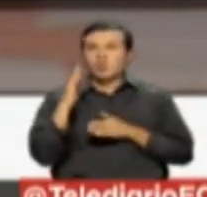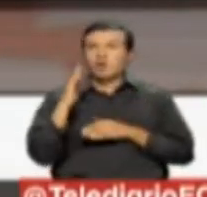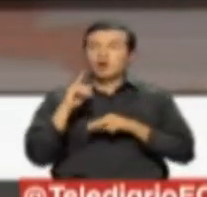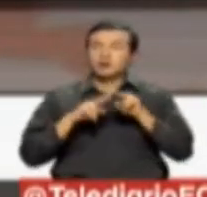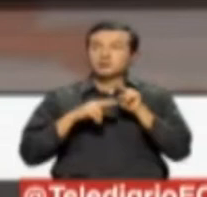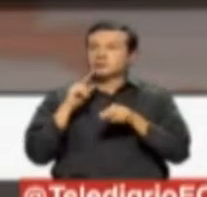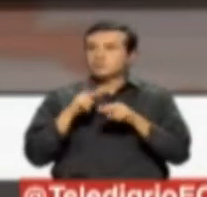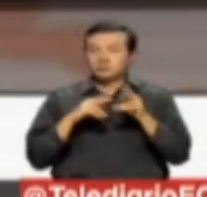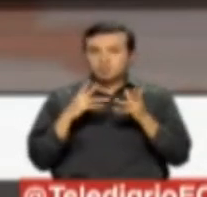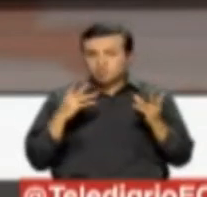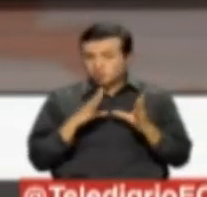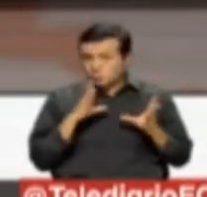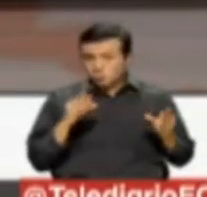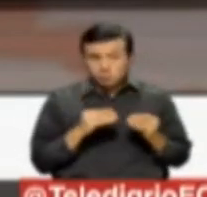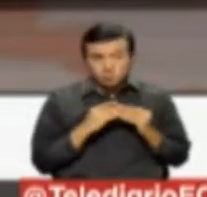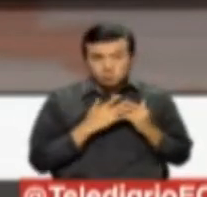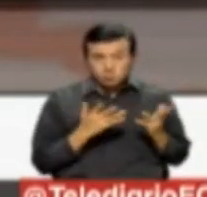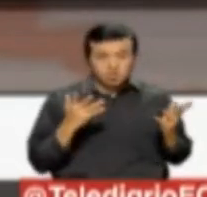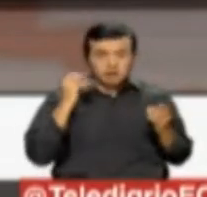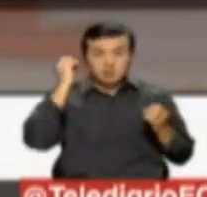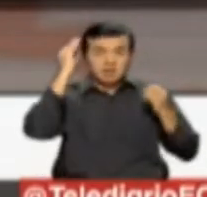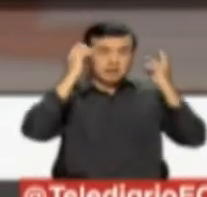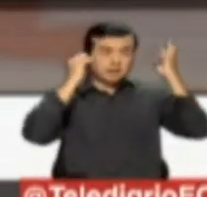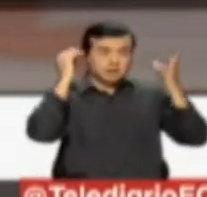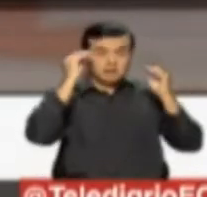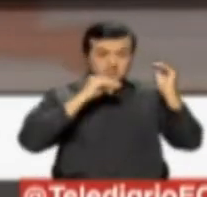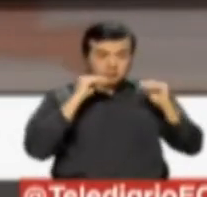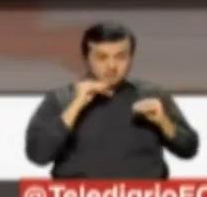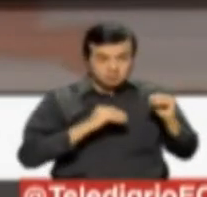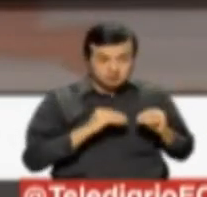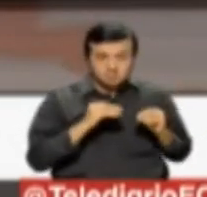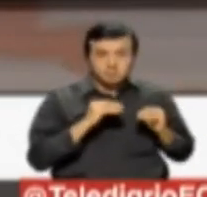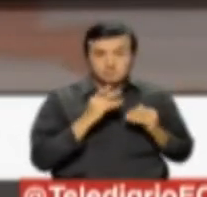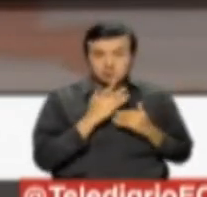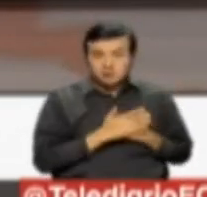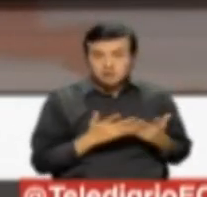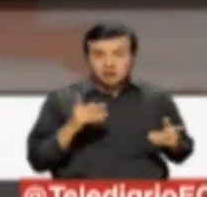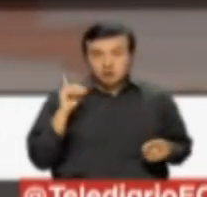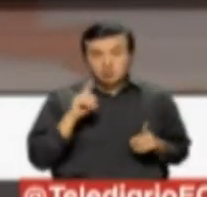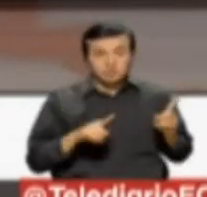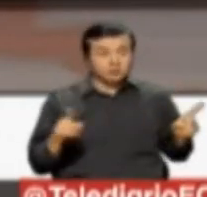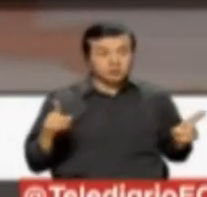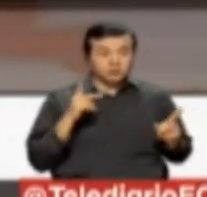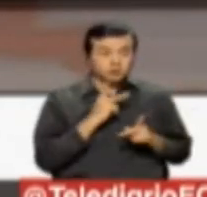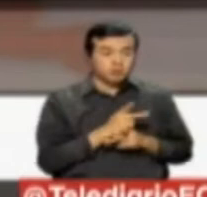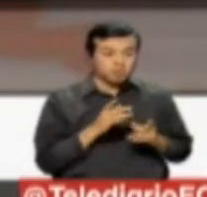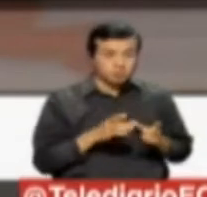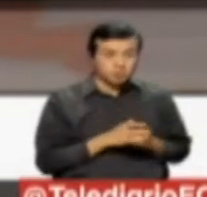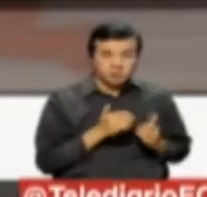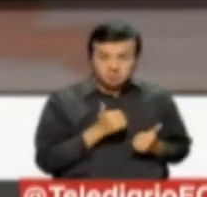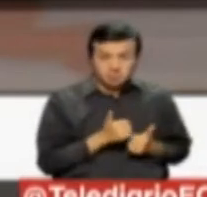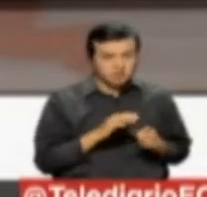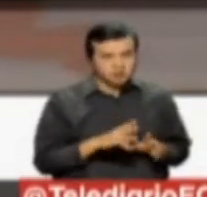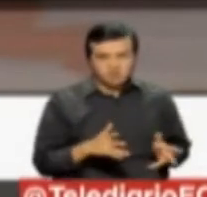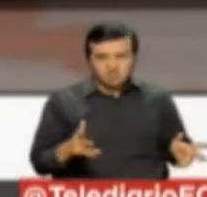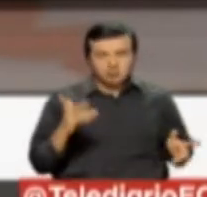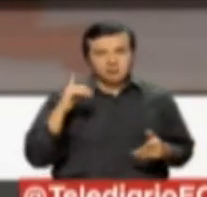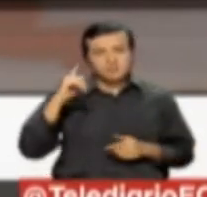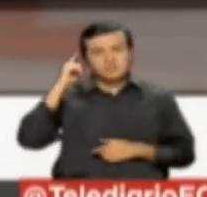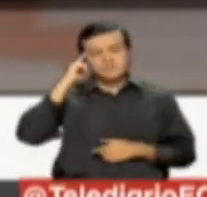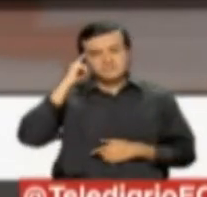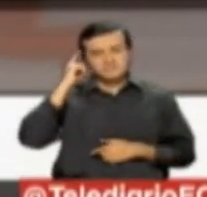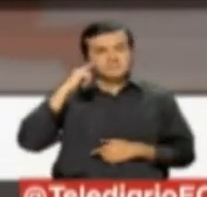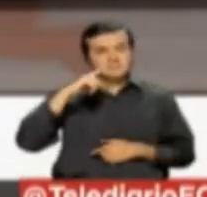esos trabajos creativos desafortunadamente en muchos casos no son protegidos de forma adecuada el gobierno